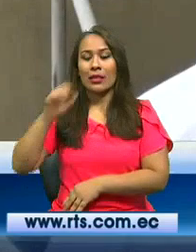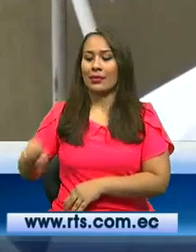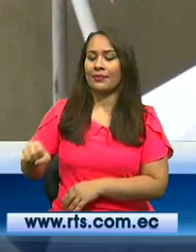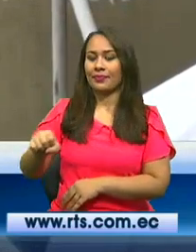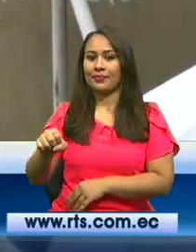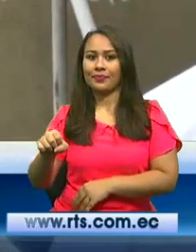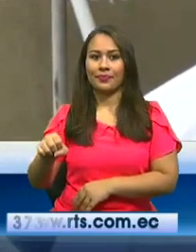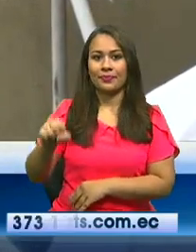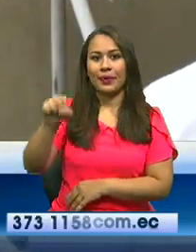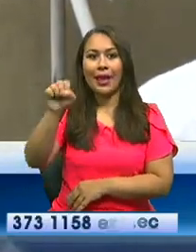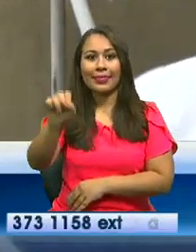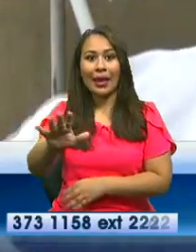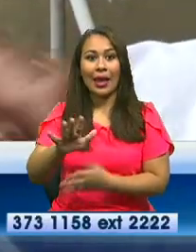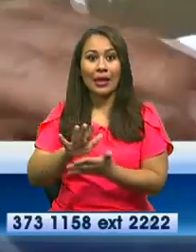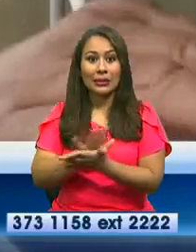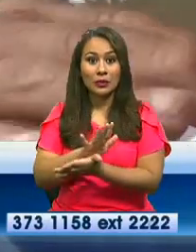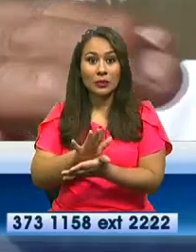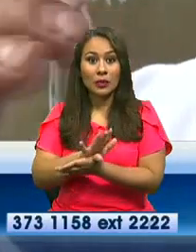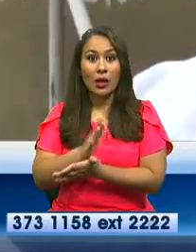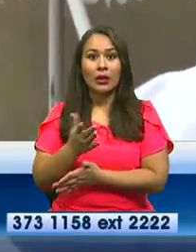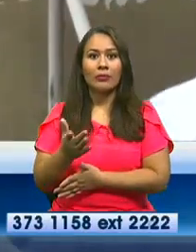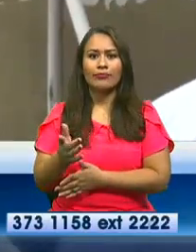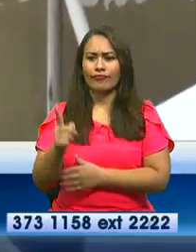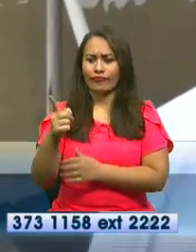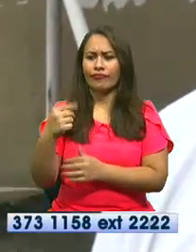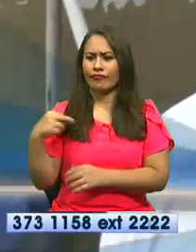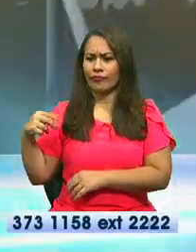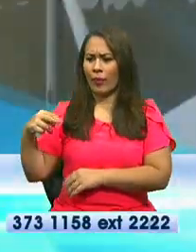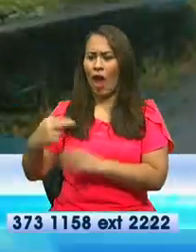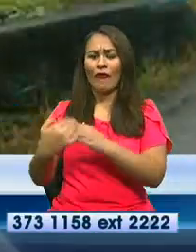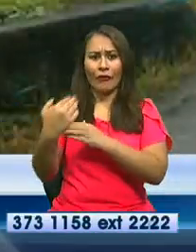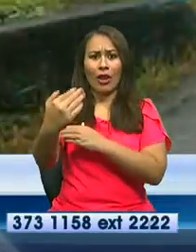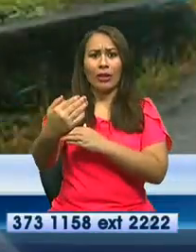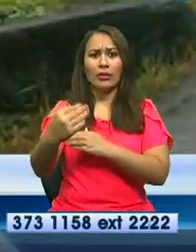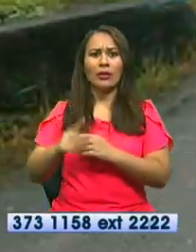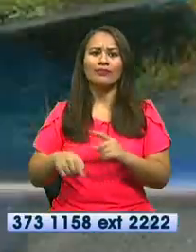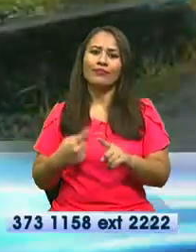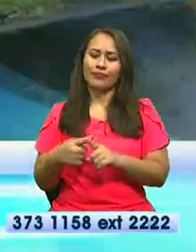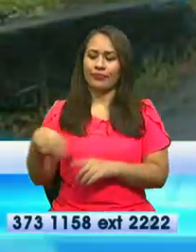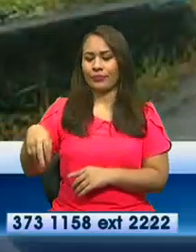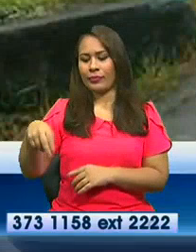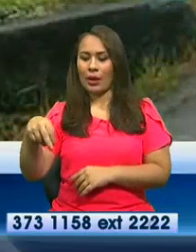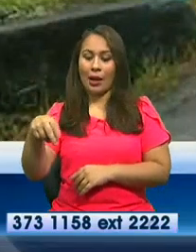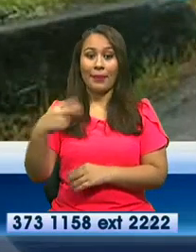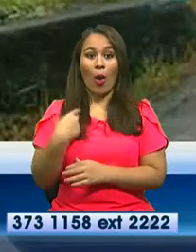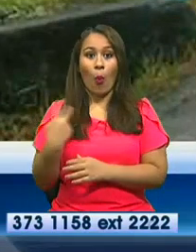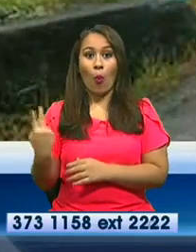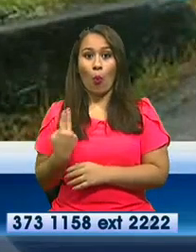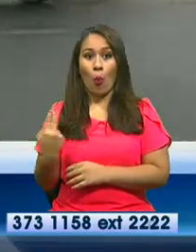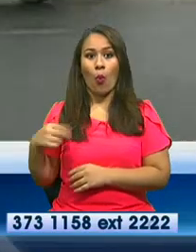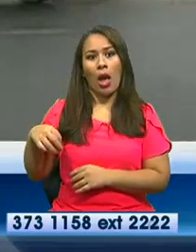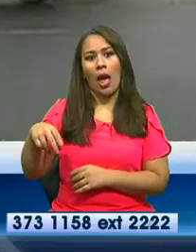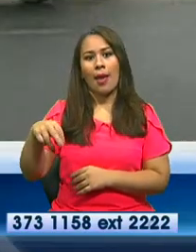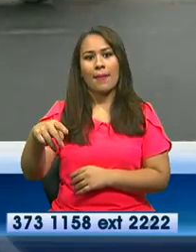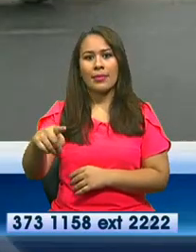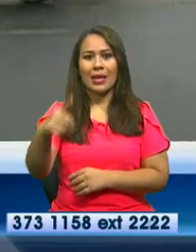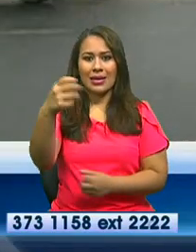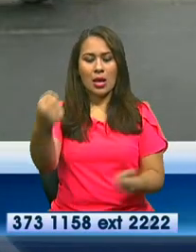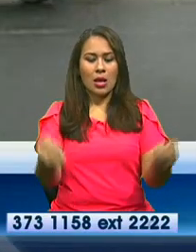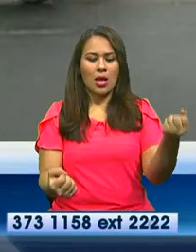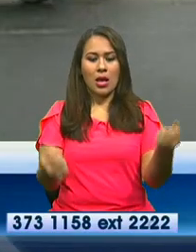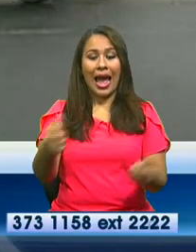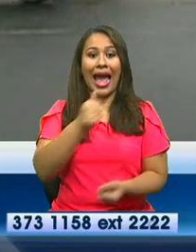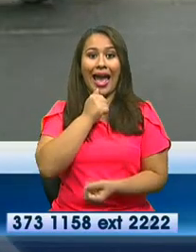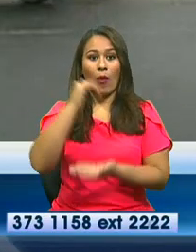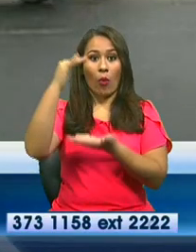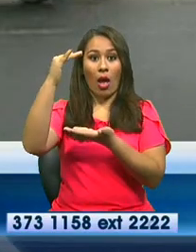sí. Y ahí nomás estaba la escuela y ahí, frente a la escuela. Ella caminaba con la niña cuando un camión cargado con bidones de agua